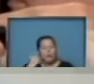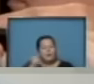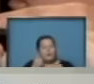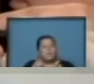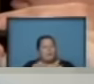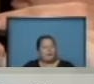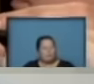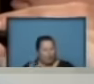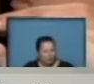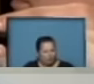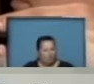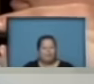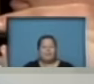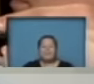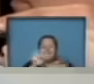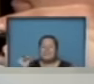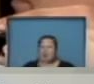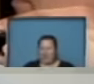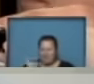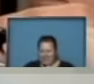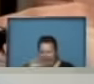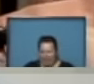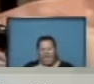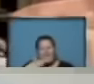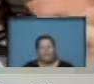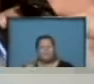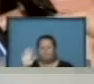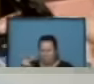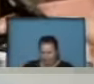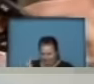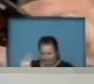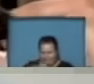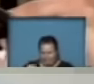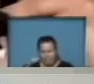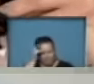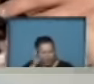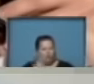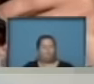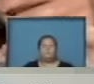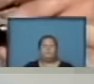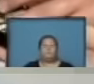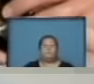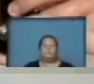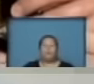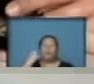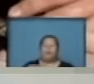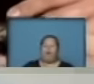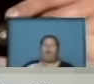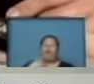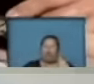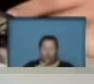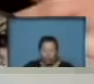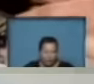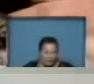lo que estaba sucediendo. No había una sola denuncia. ¿Es cierto lo que dijeron? Permítame. Cuando sigue avanzando ese